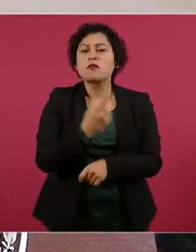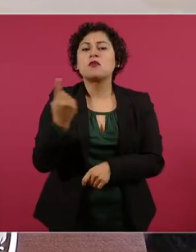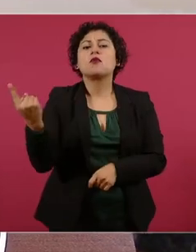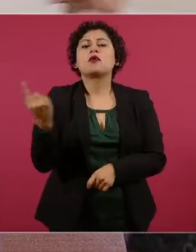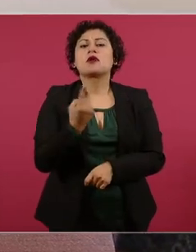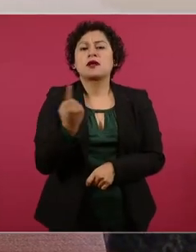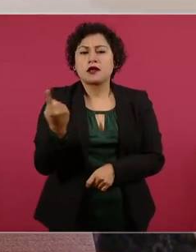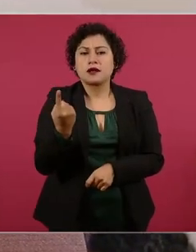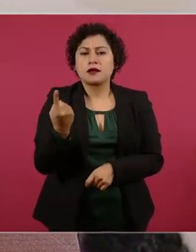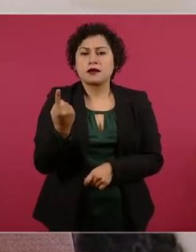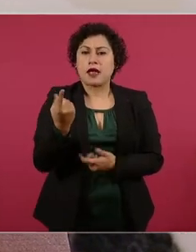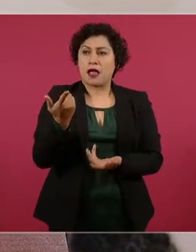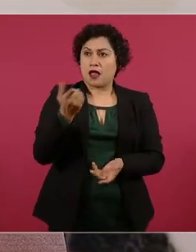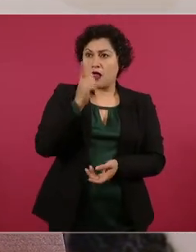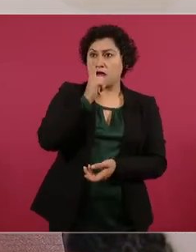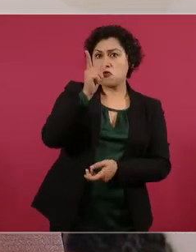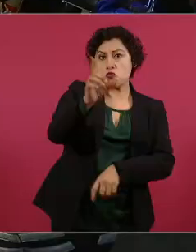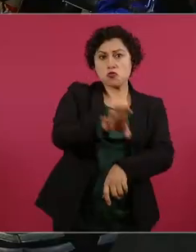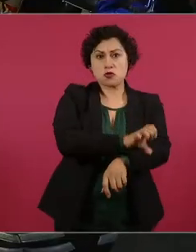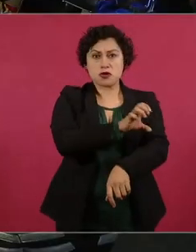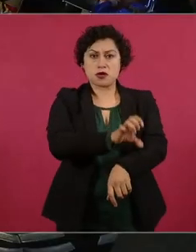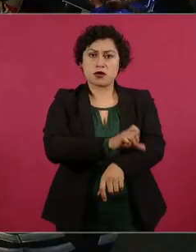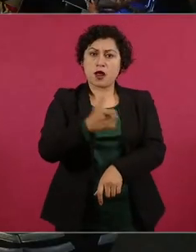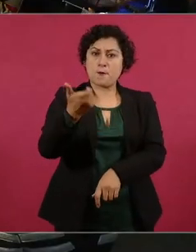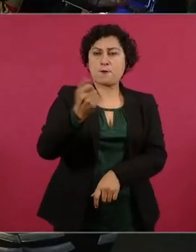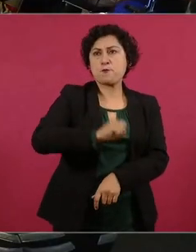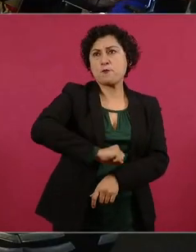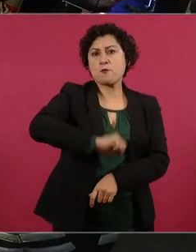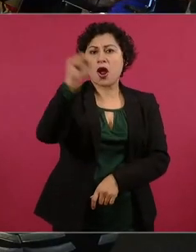eléctrica? Ah, porque son empresas públicas.